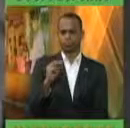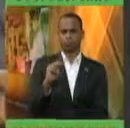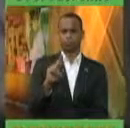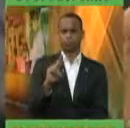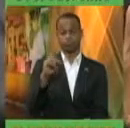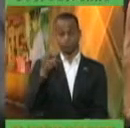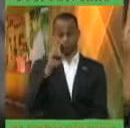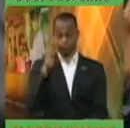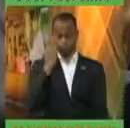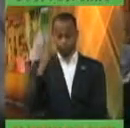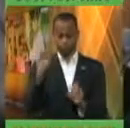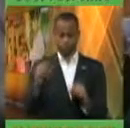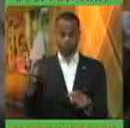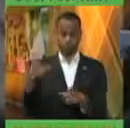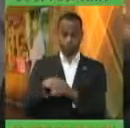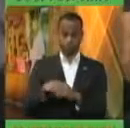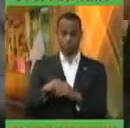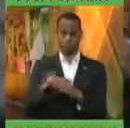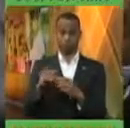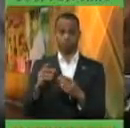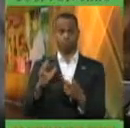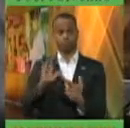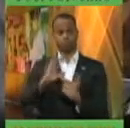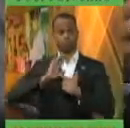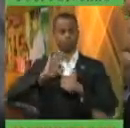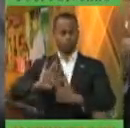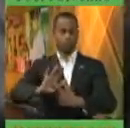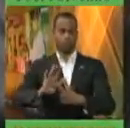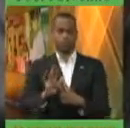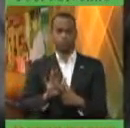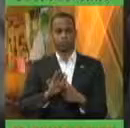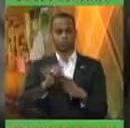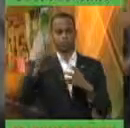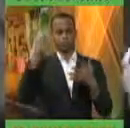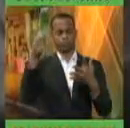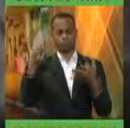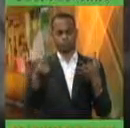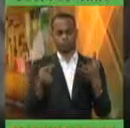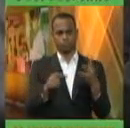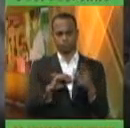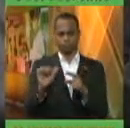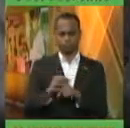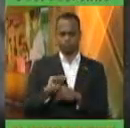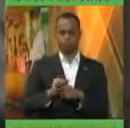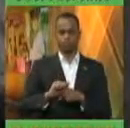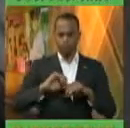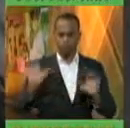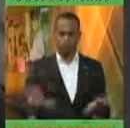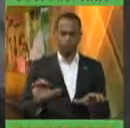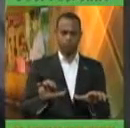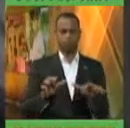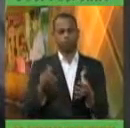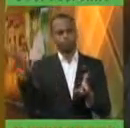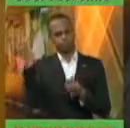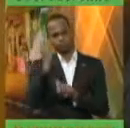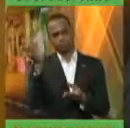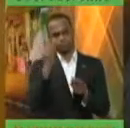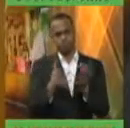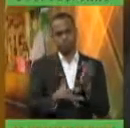tener entrada a presentarle toda la línea de capacitación todas las informaciones